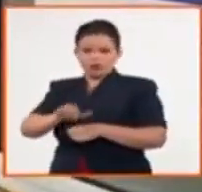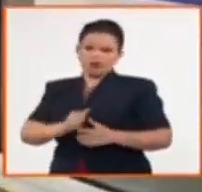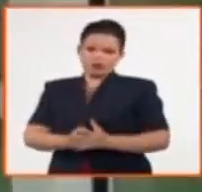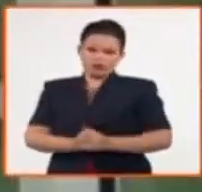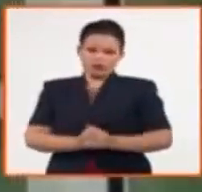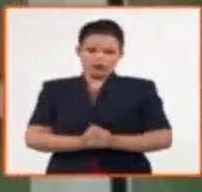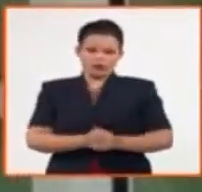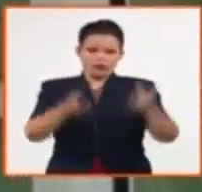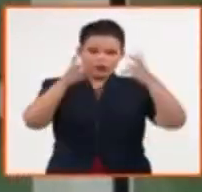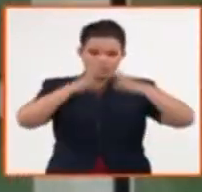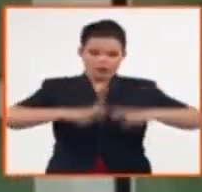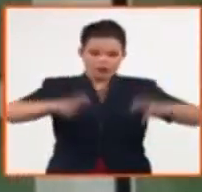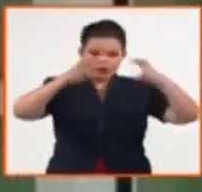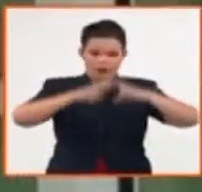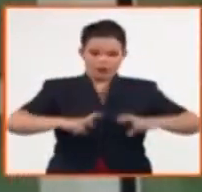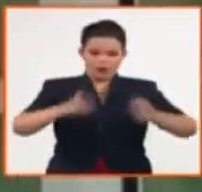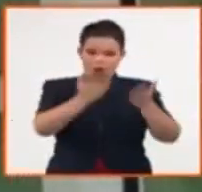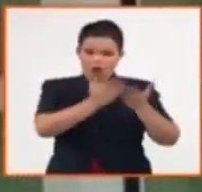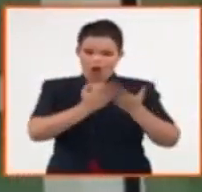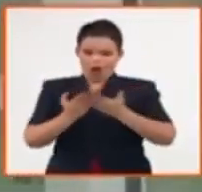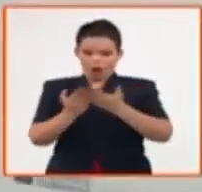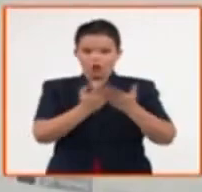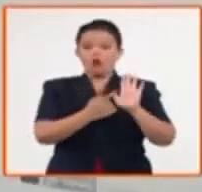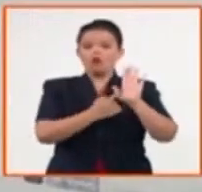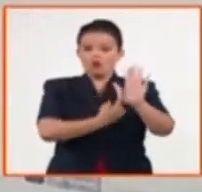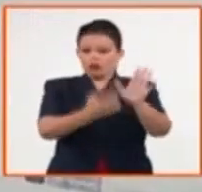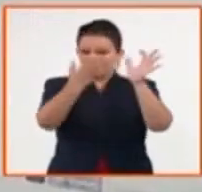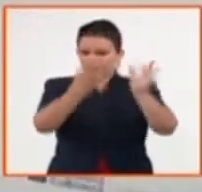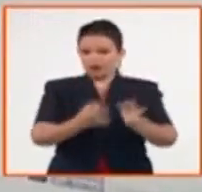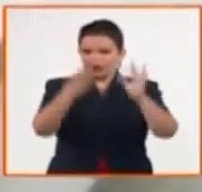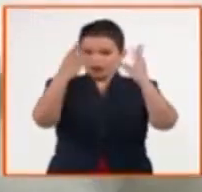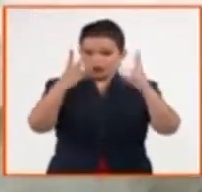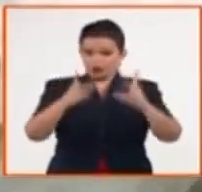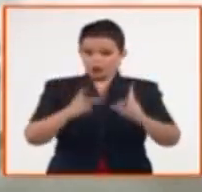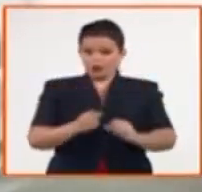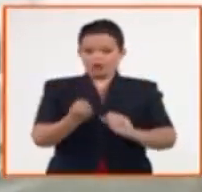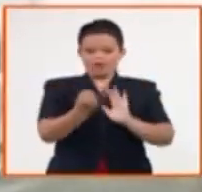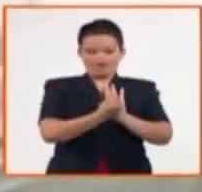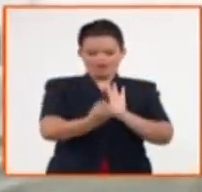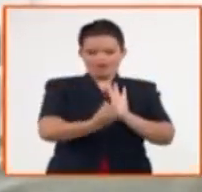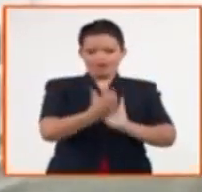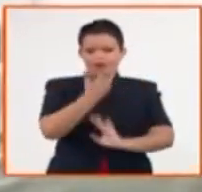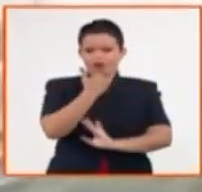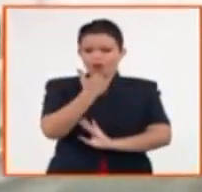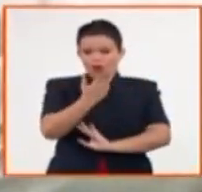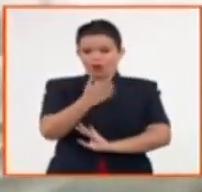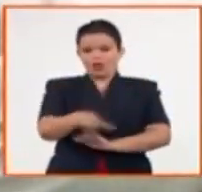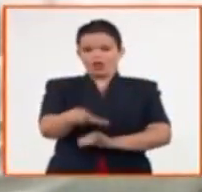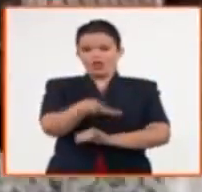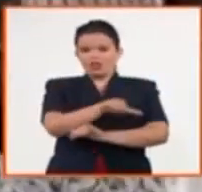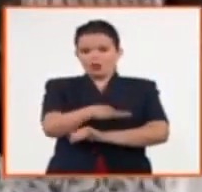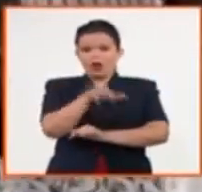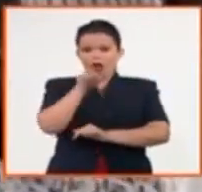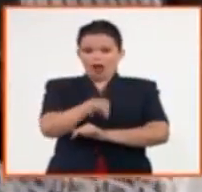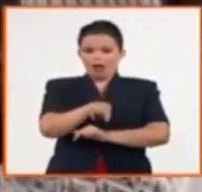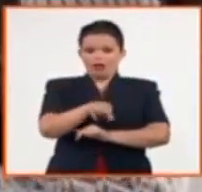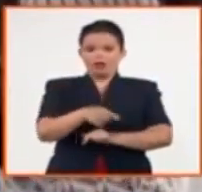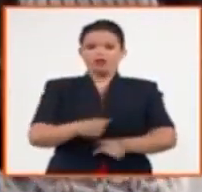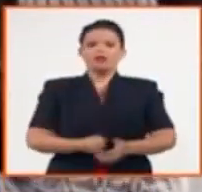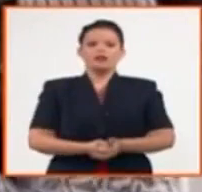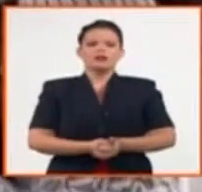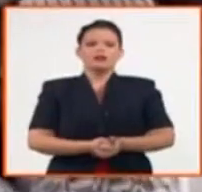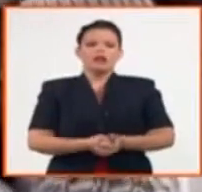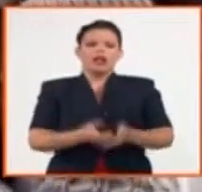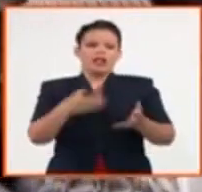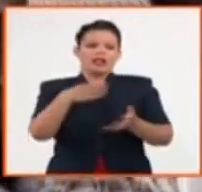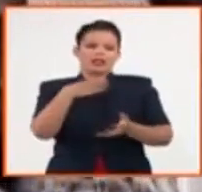demostrado que son muy seguras, son muy efectivas y además de eso, tienen pedigrí. ¿Qué cosa es eso? Pues